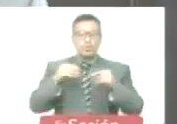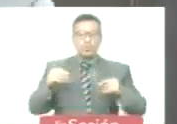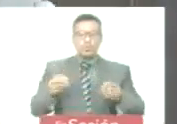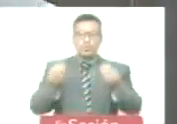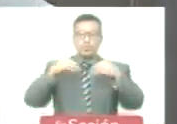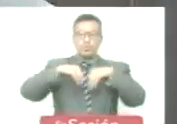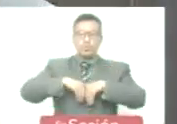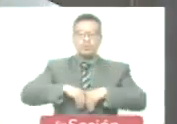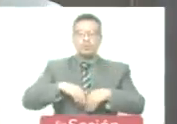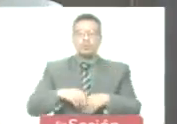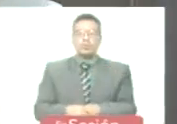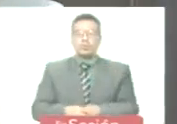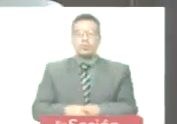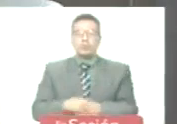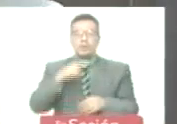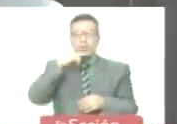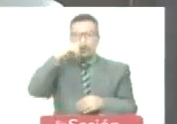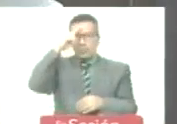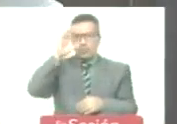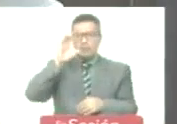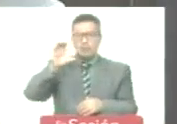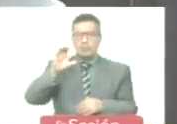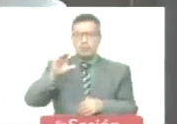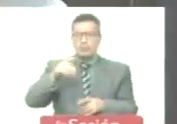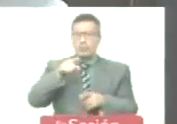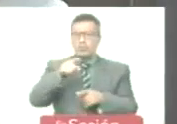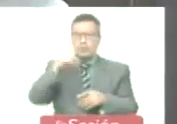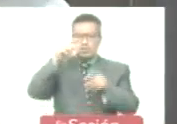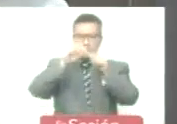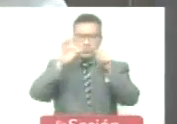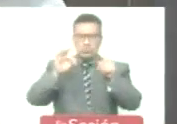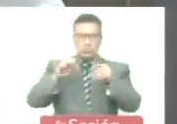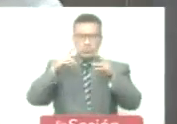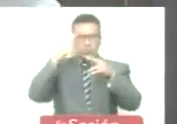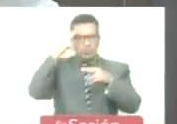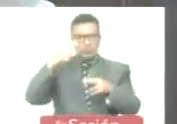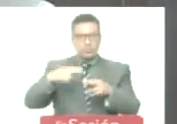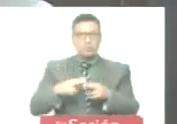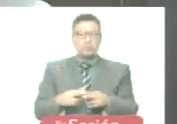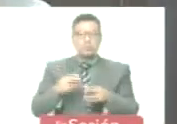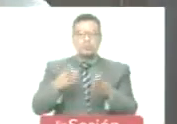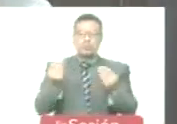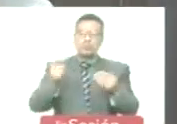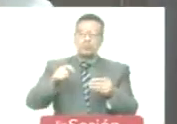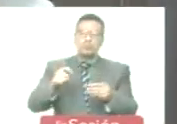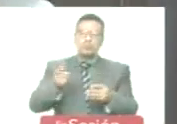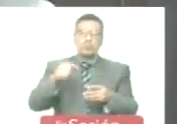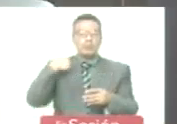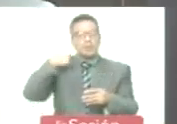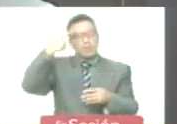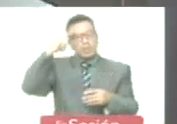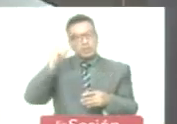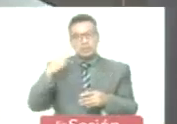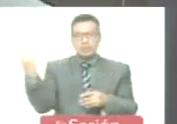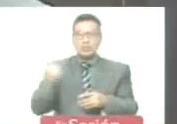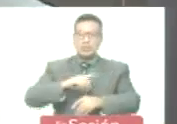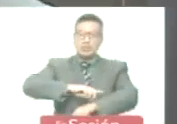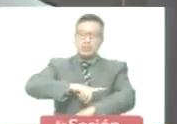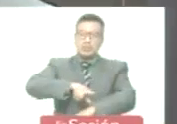acuerdo en que el padre de la patria merece este homenaje y muchísimos más. Quizás está llegando